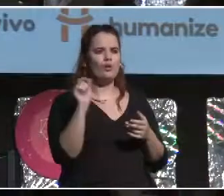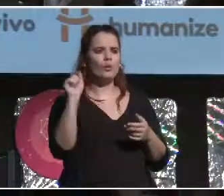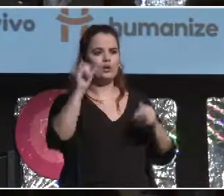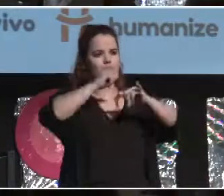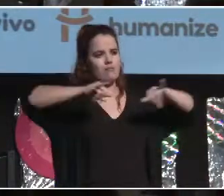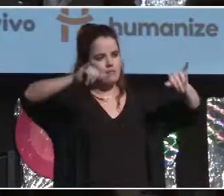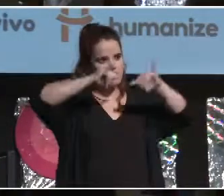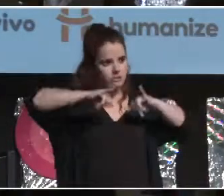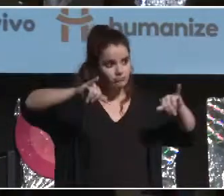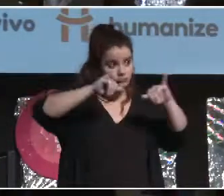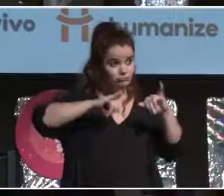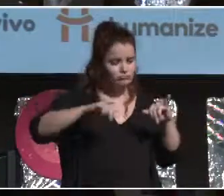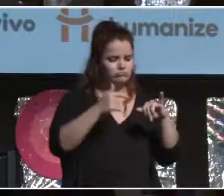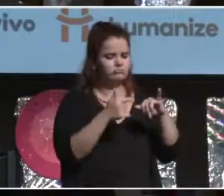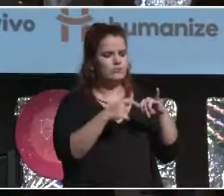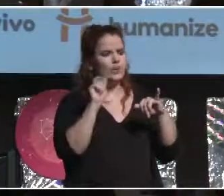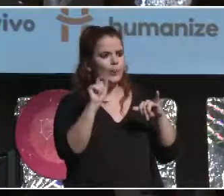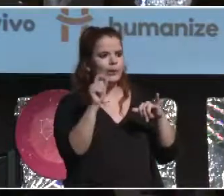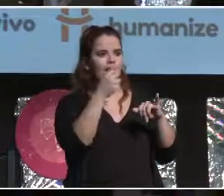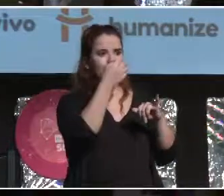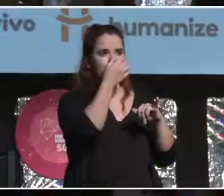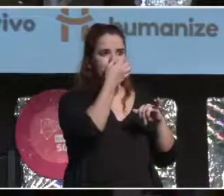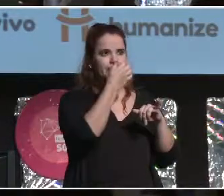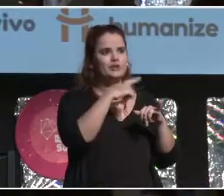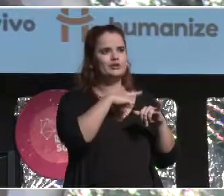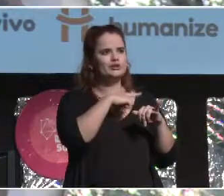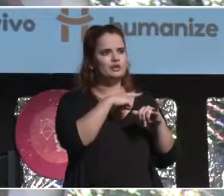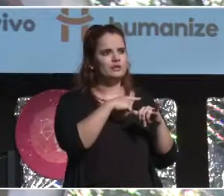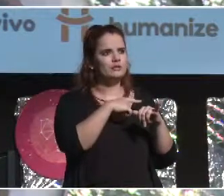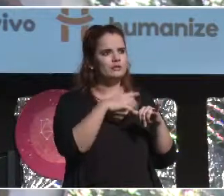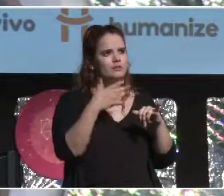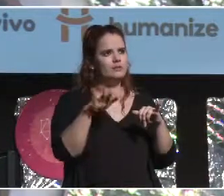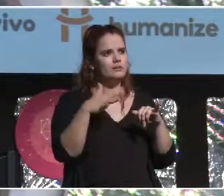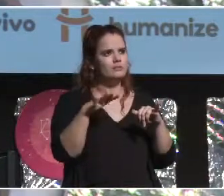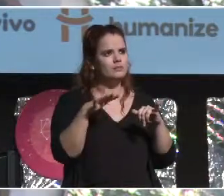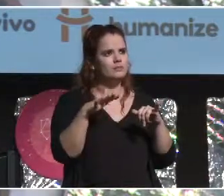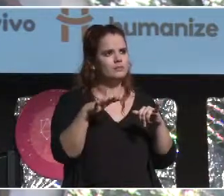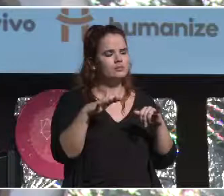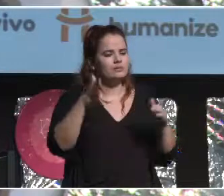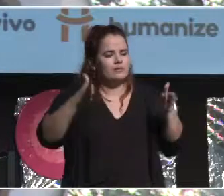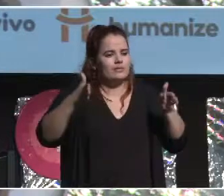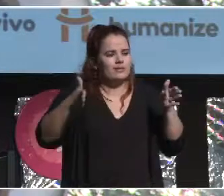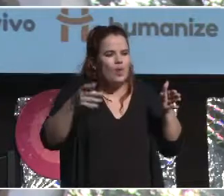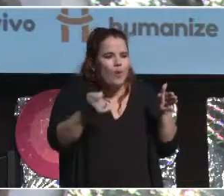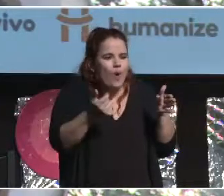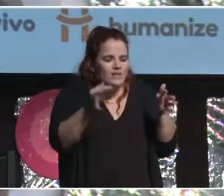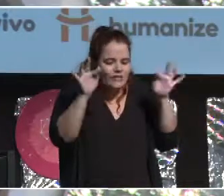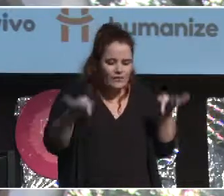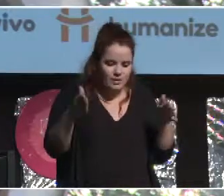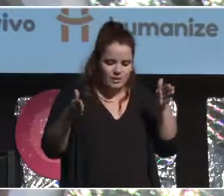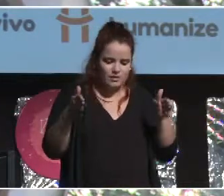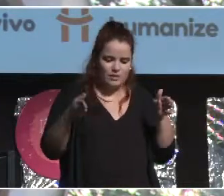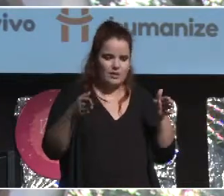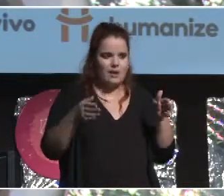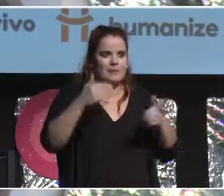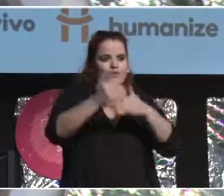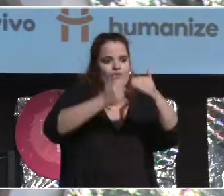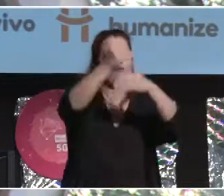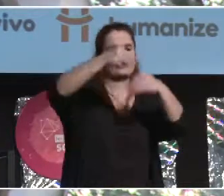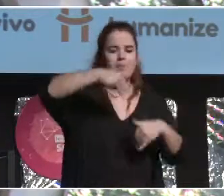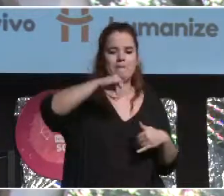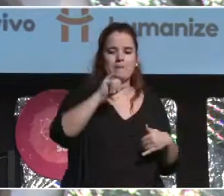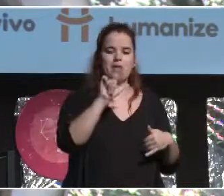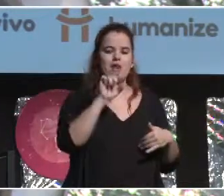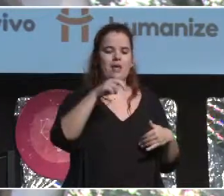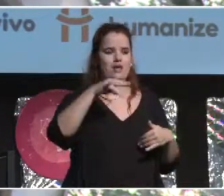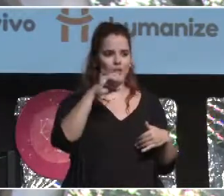2015, y fue porque ya estaba próximo a finalizar los Objetivos de Desarrollo del Milenio. Esta fue la campaña más grande de